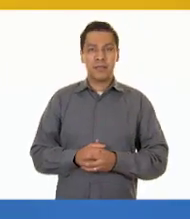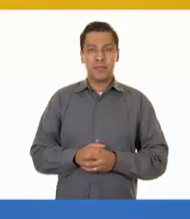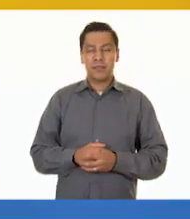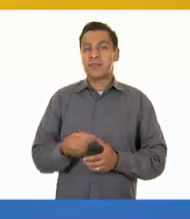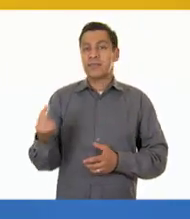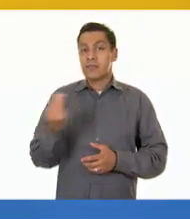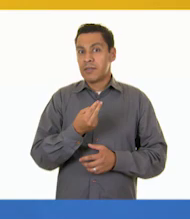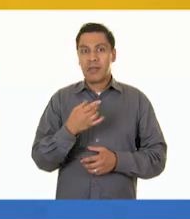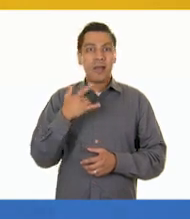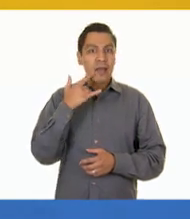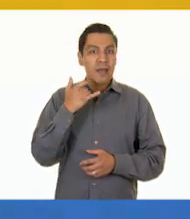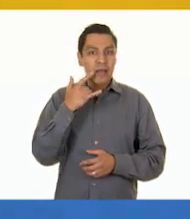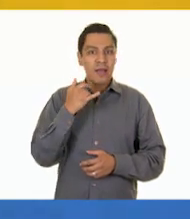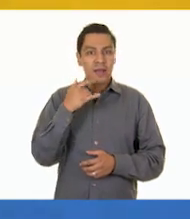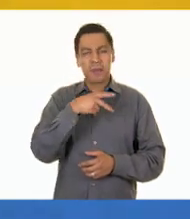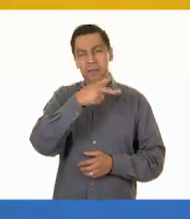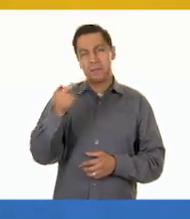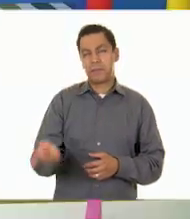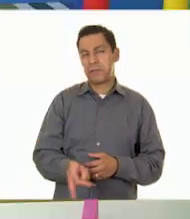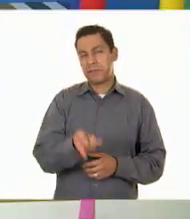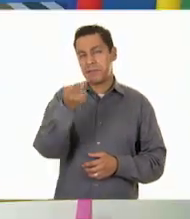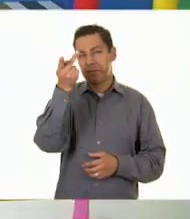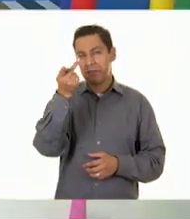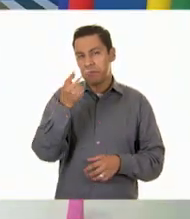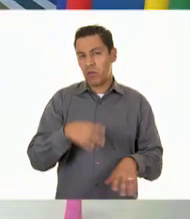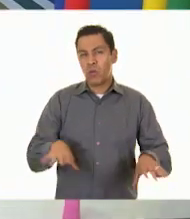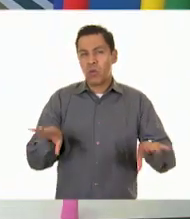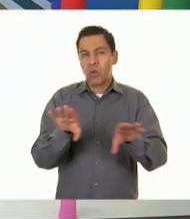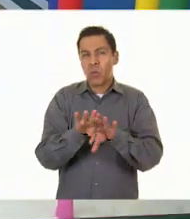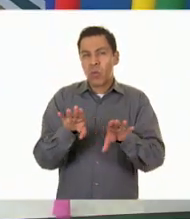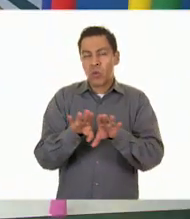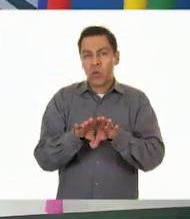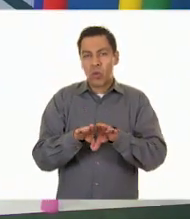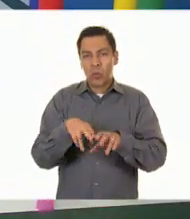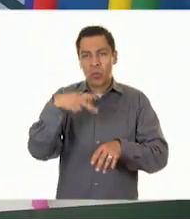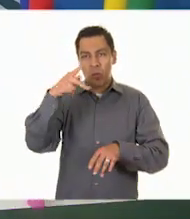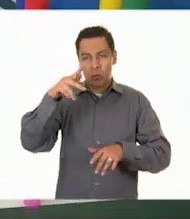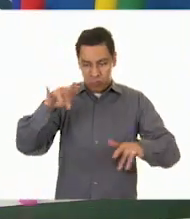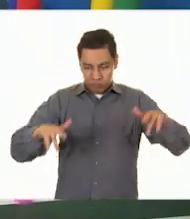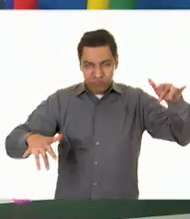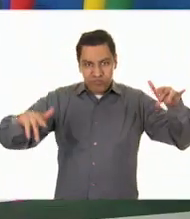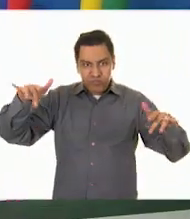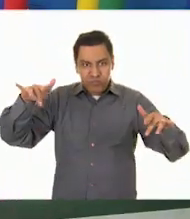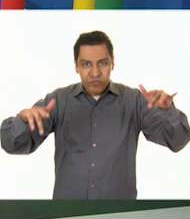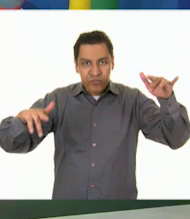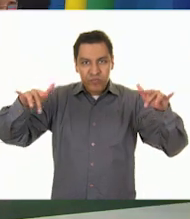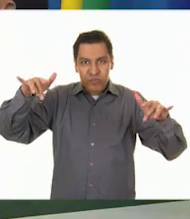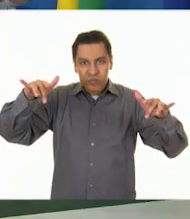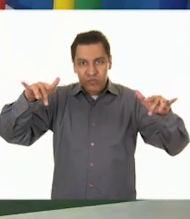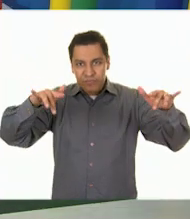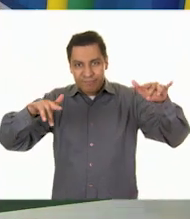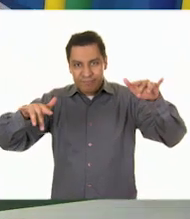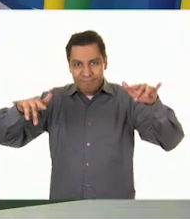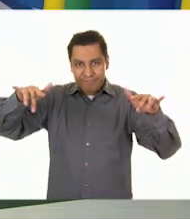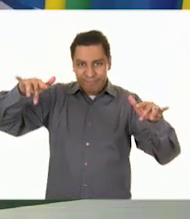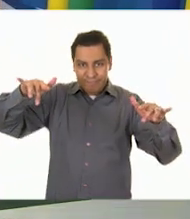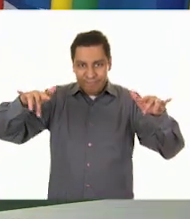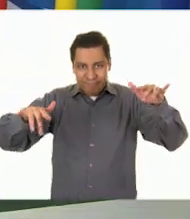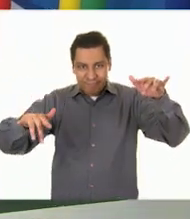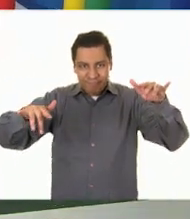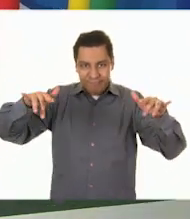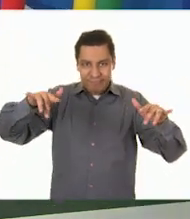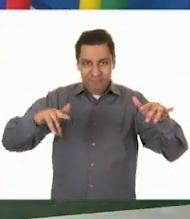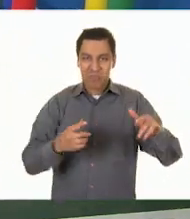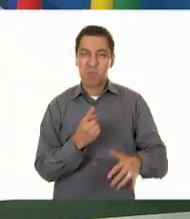explorar cómo le harían ustedes para que su títere jugará un poco de basketball